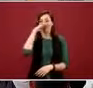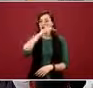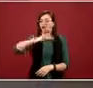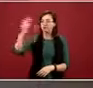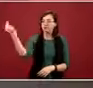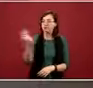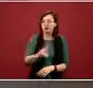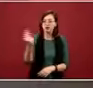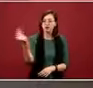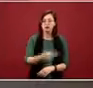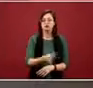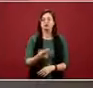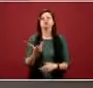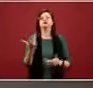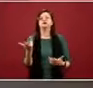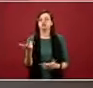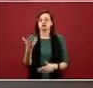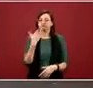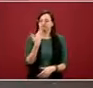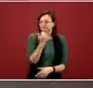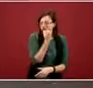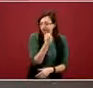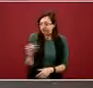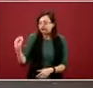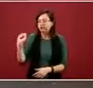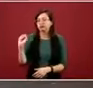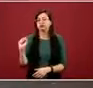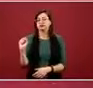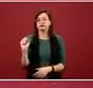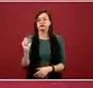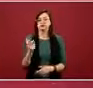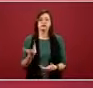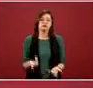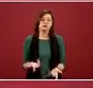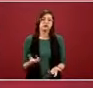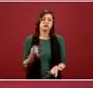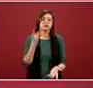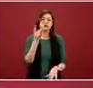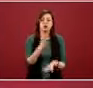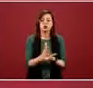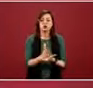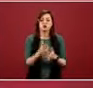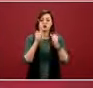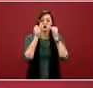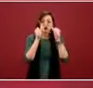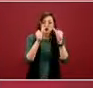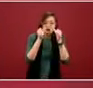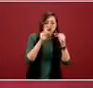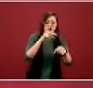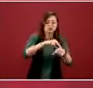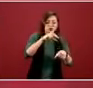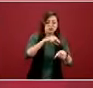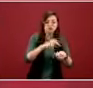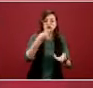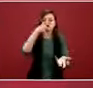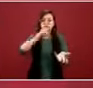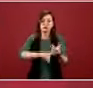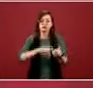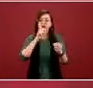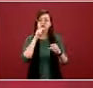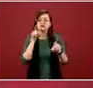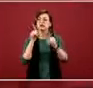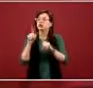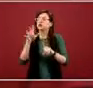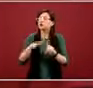sistema de salud competente, de un sistema de salud no solamente en su parte de atención médica, sino también en su componente de salud